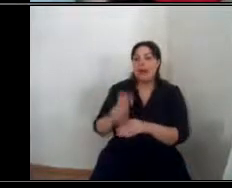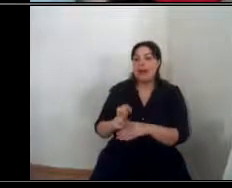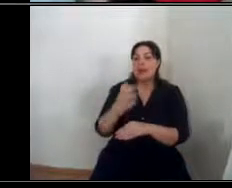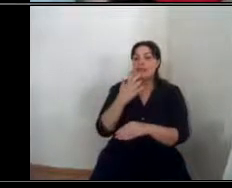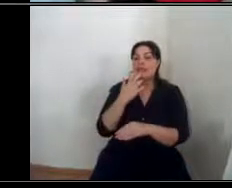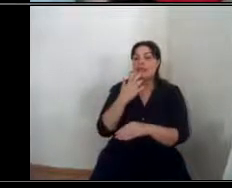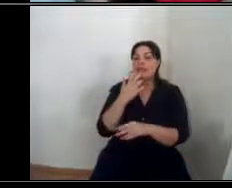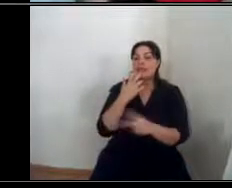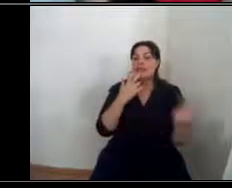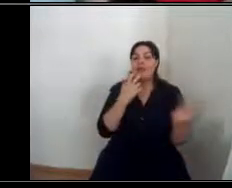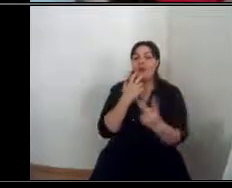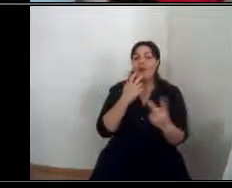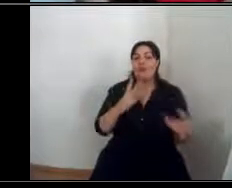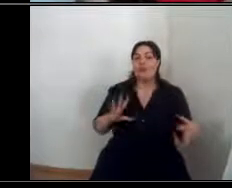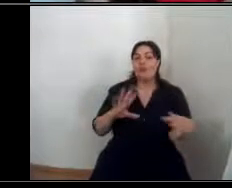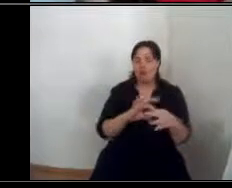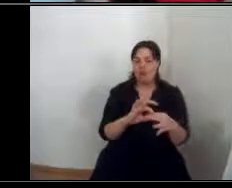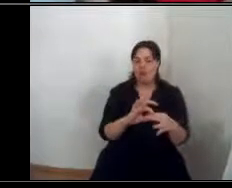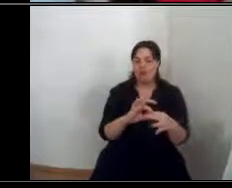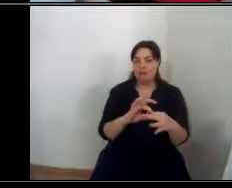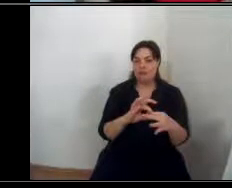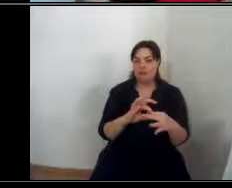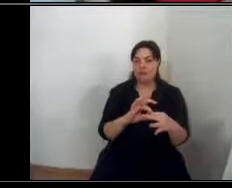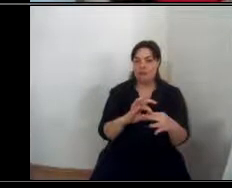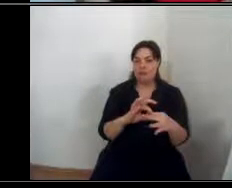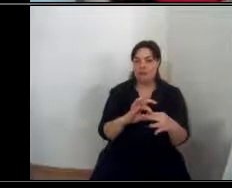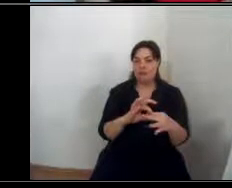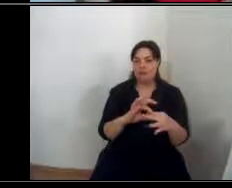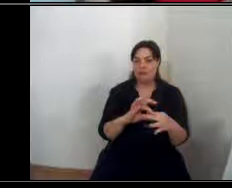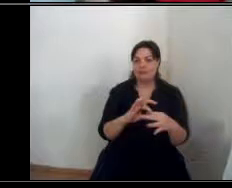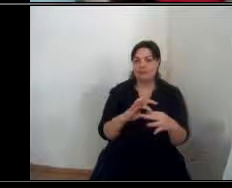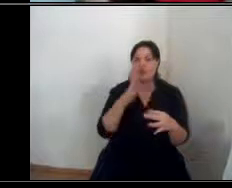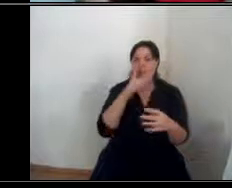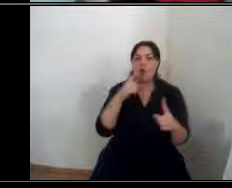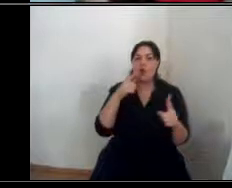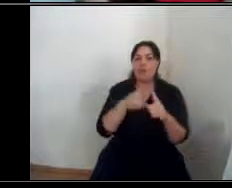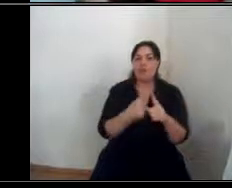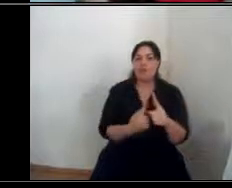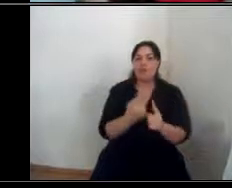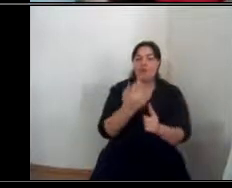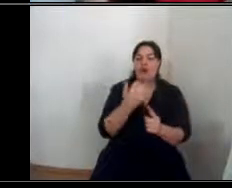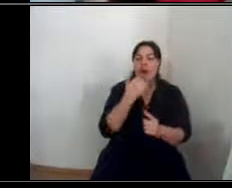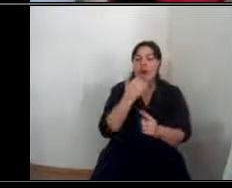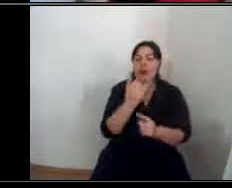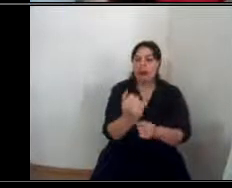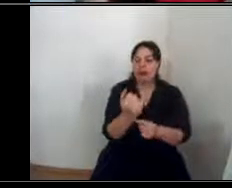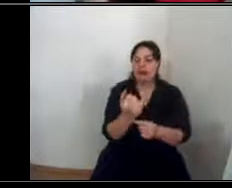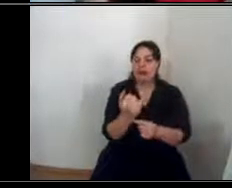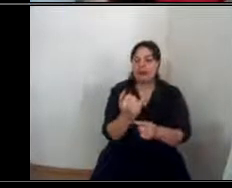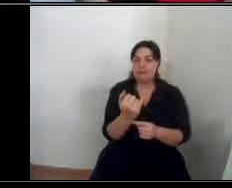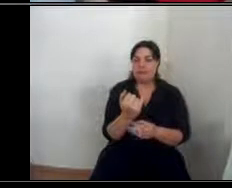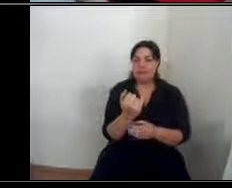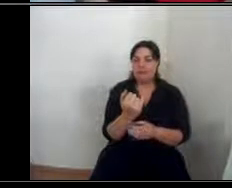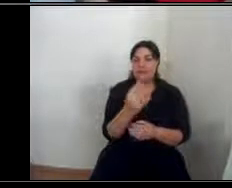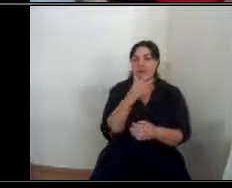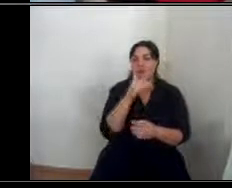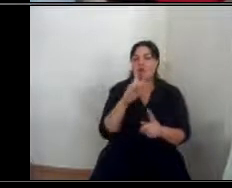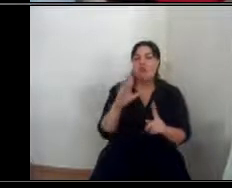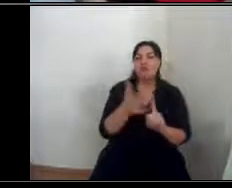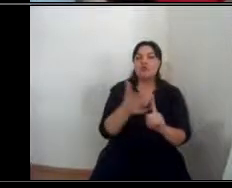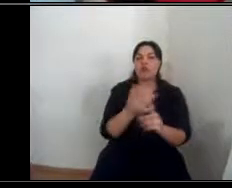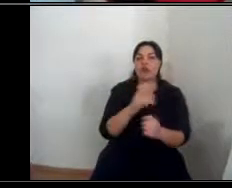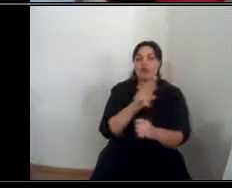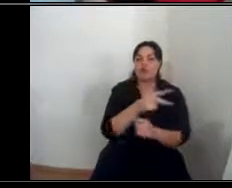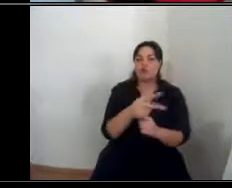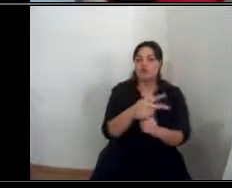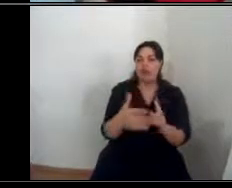otra. Se hacen parten de algo para algo para conseguir al final, pues eso, unos resultados.